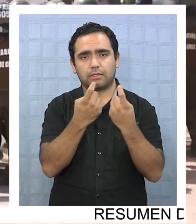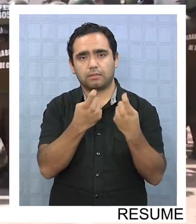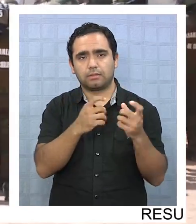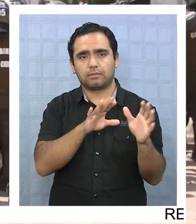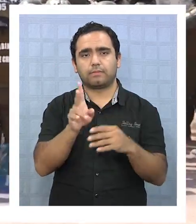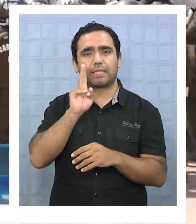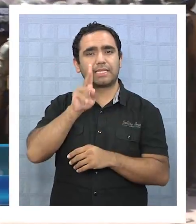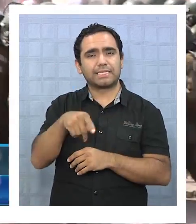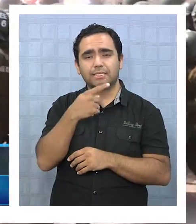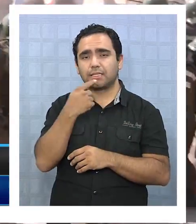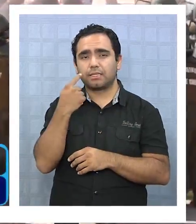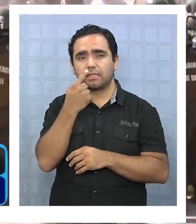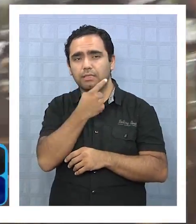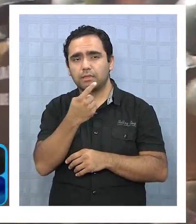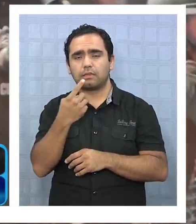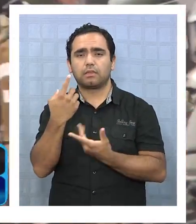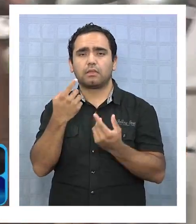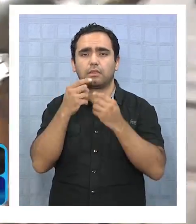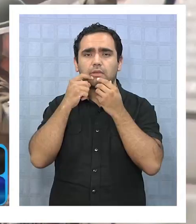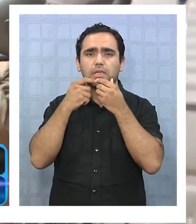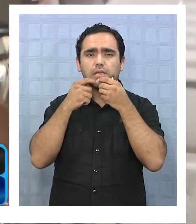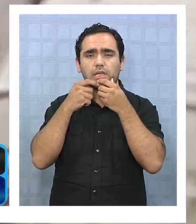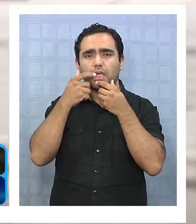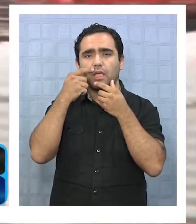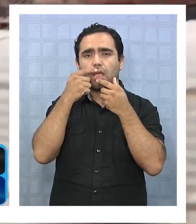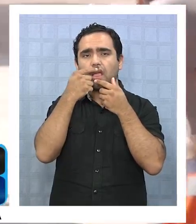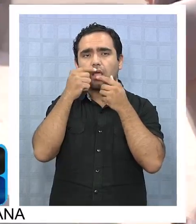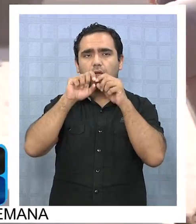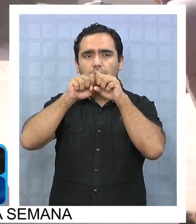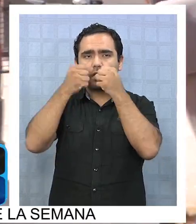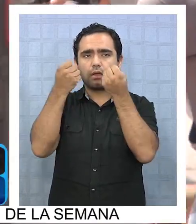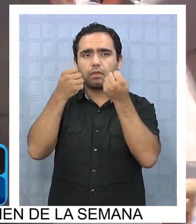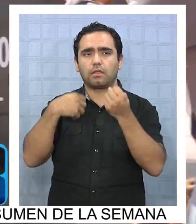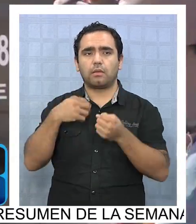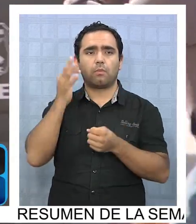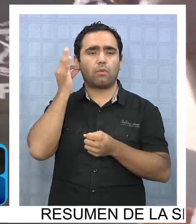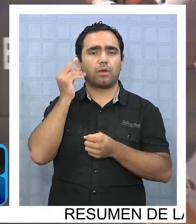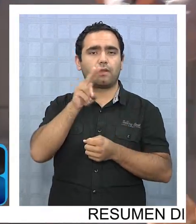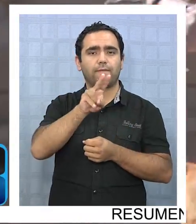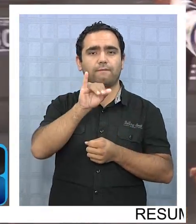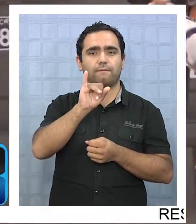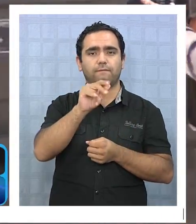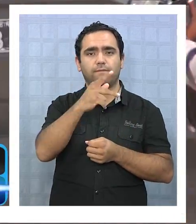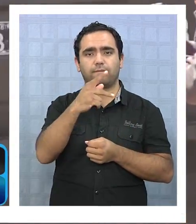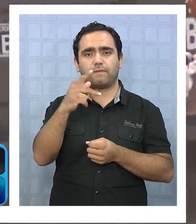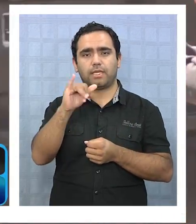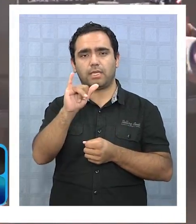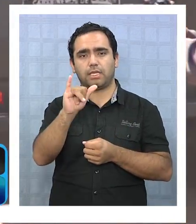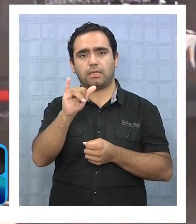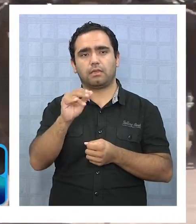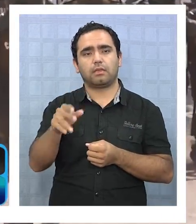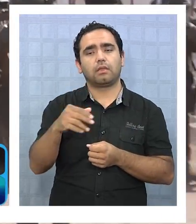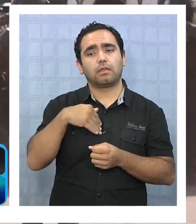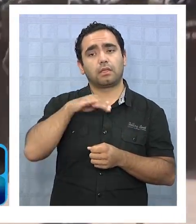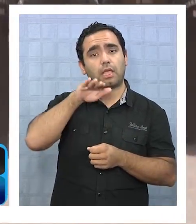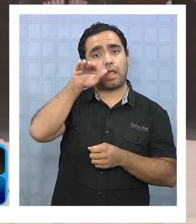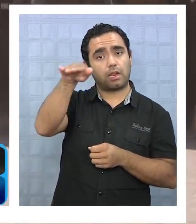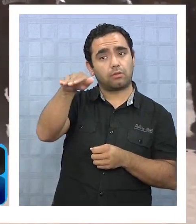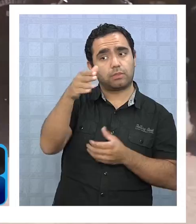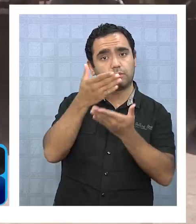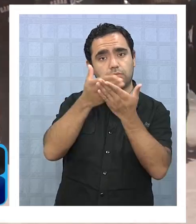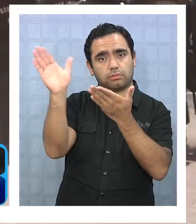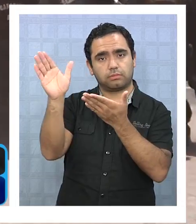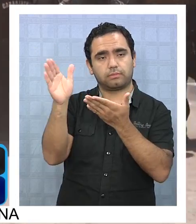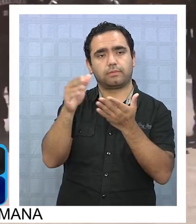Sin dientes y con una importante fractura en la mandíbula superior, quedó Vicky Piñabustos. Luego del desalojo a la toma a La Pampa en Alto Hospicio, el pasado